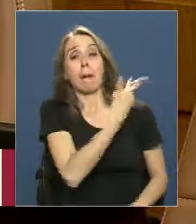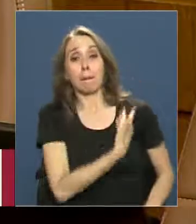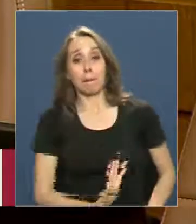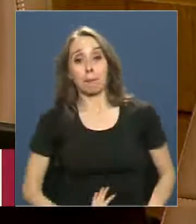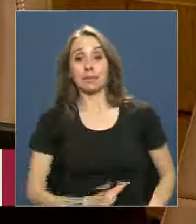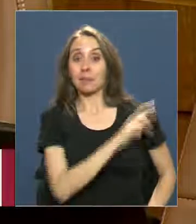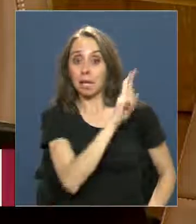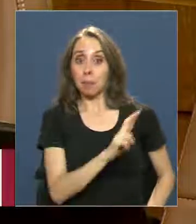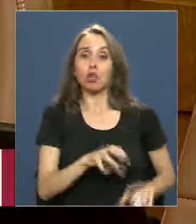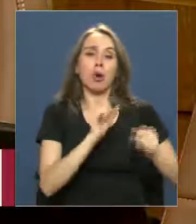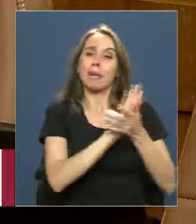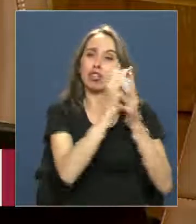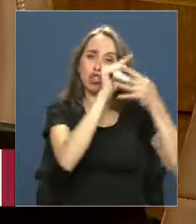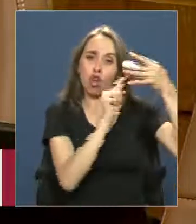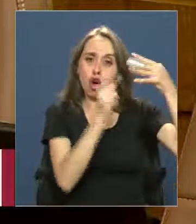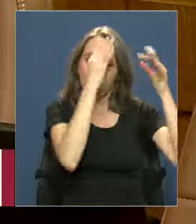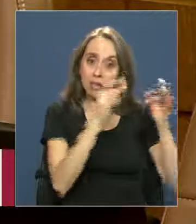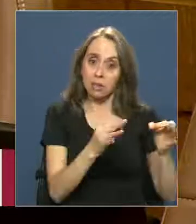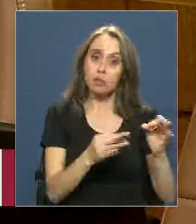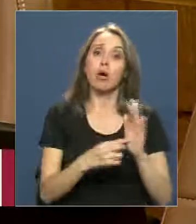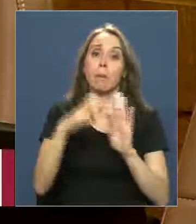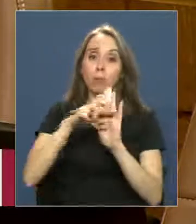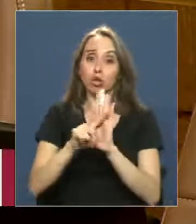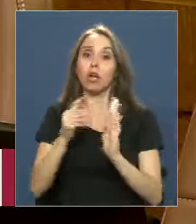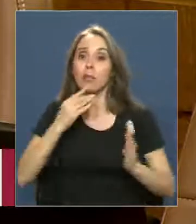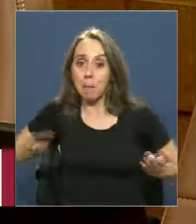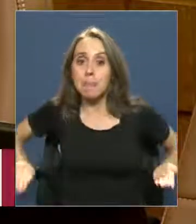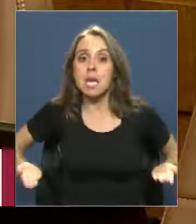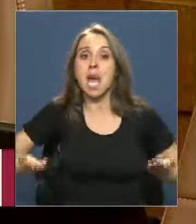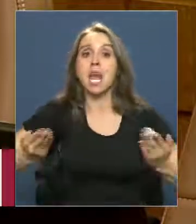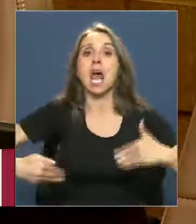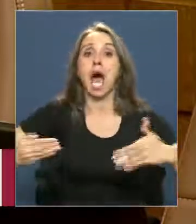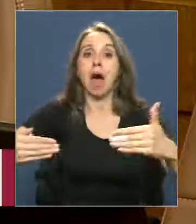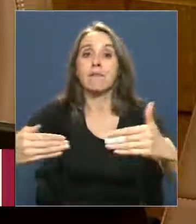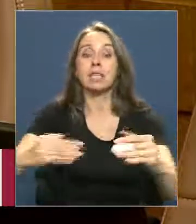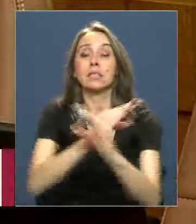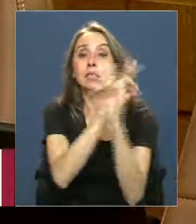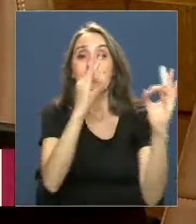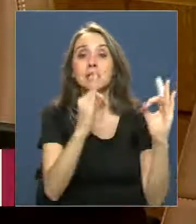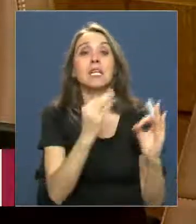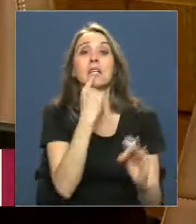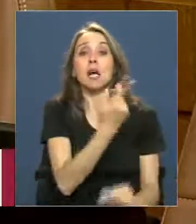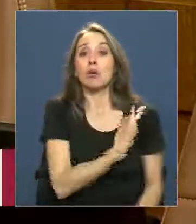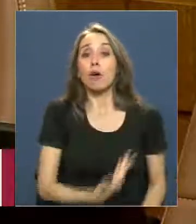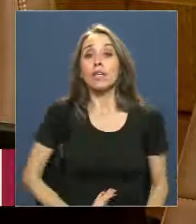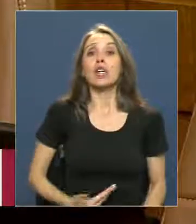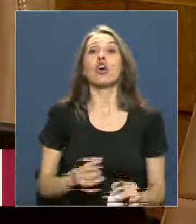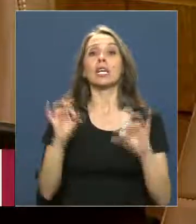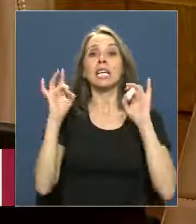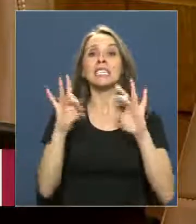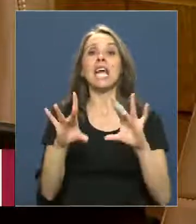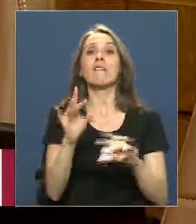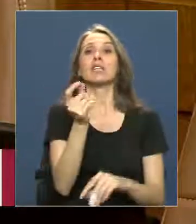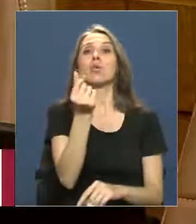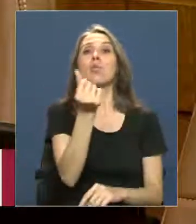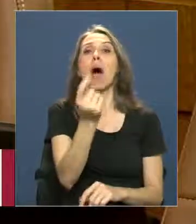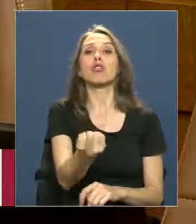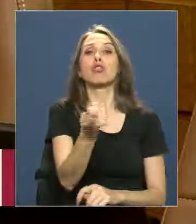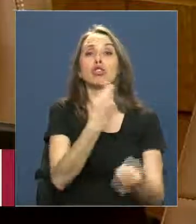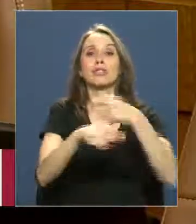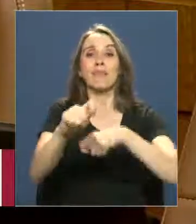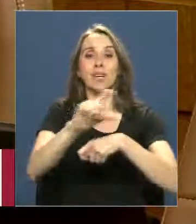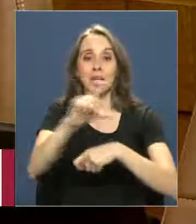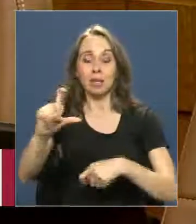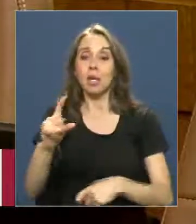presidente, tenemos que avanzar en paralelo a este proyecto, porque hasta el día de hoy no tenemos anuncio de fijación de precios. Quiero terminar con